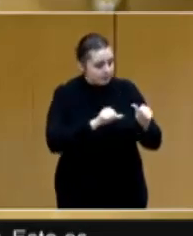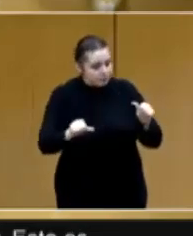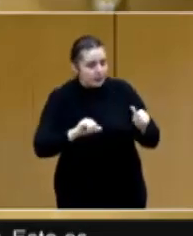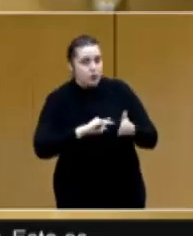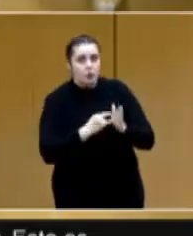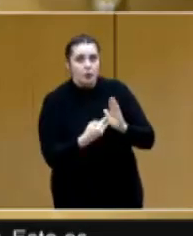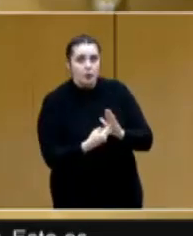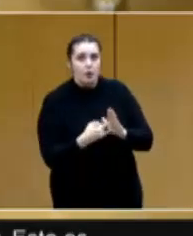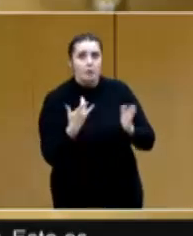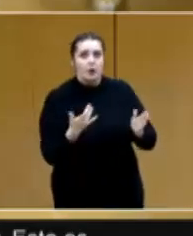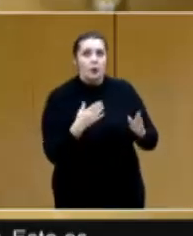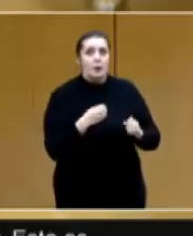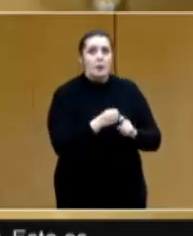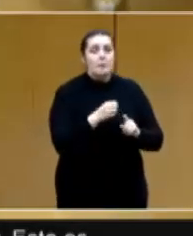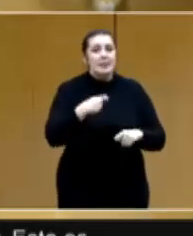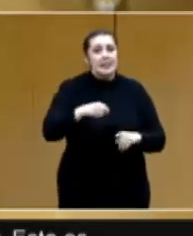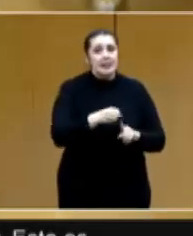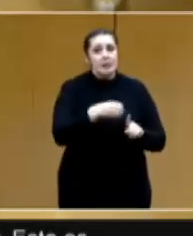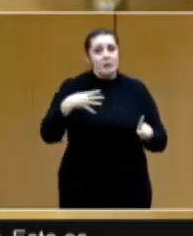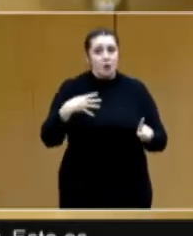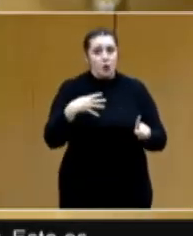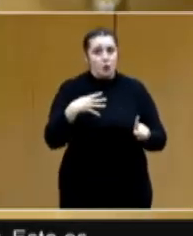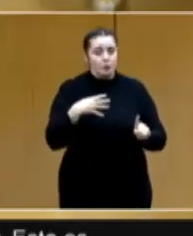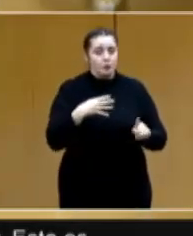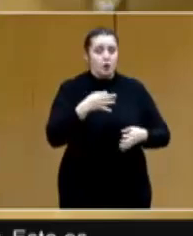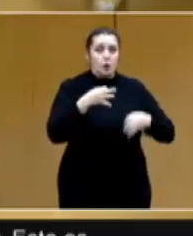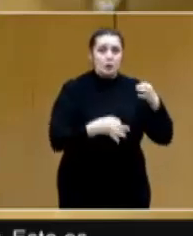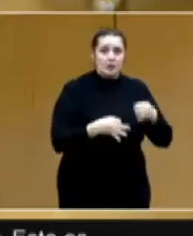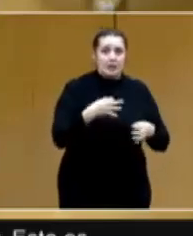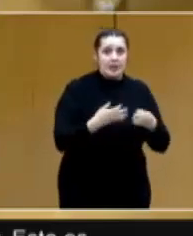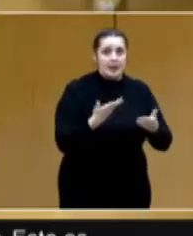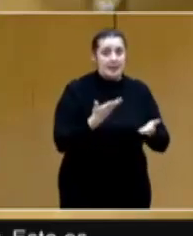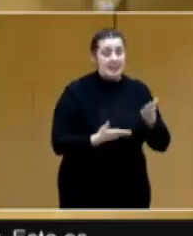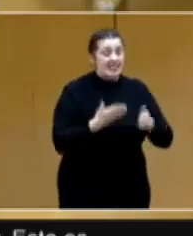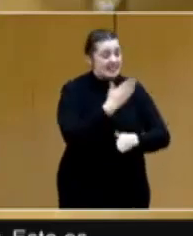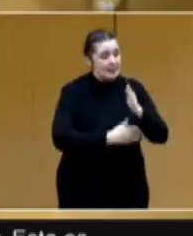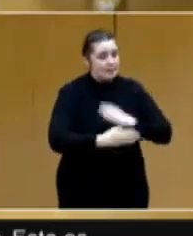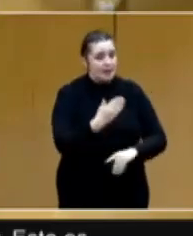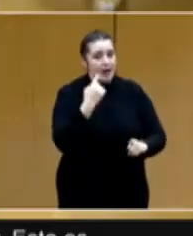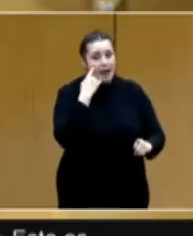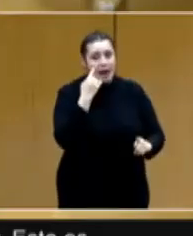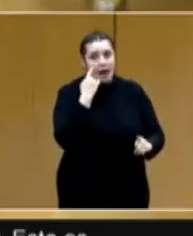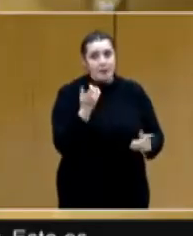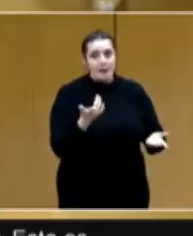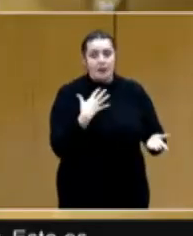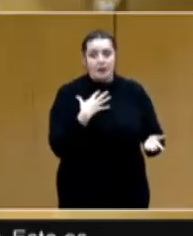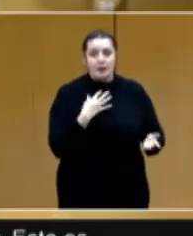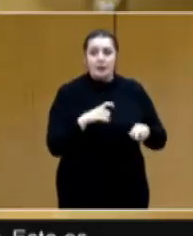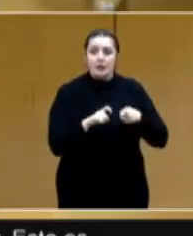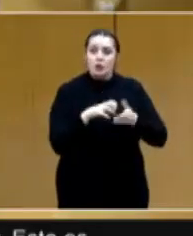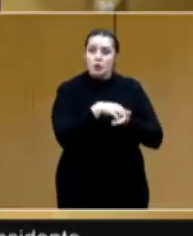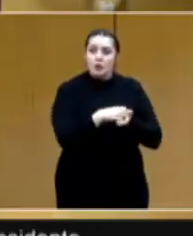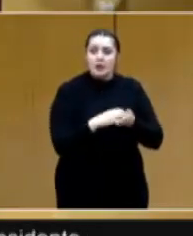presidente del foro justicia y discapacidad unas un grupo de trabajo para resolver las primeras dudas de carácter procesal que